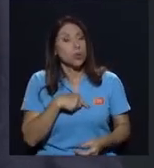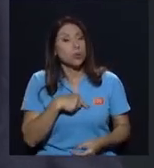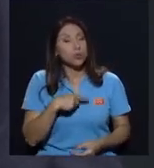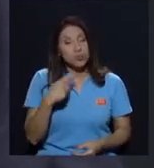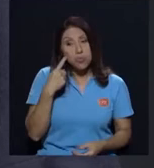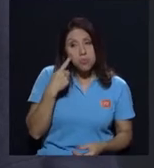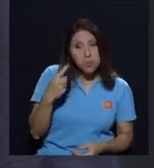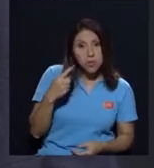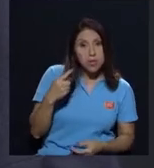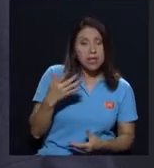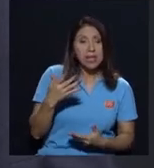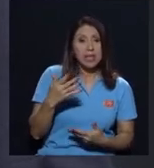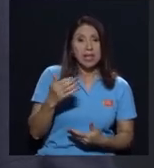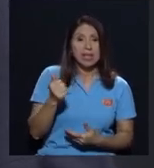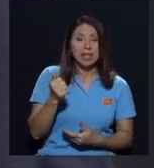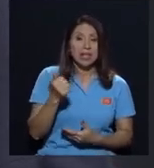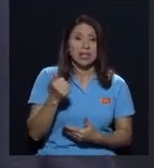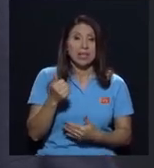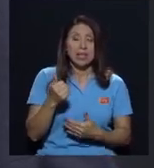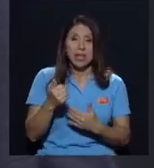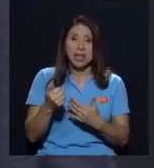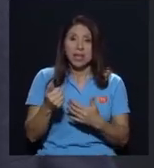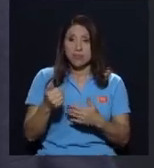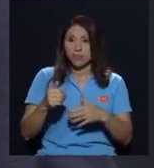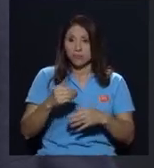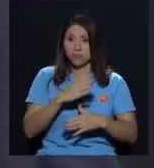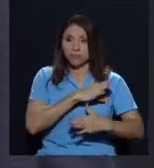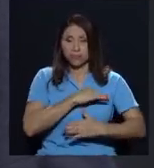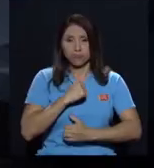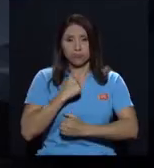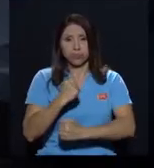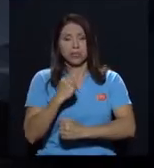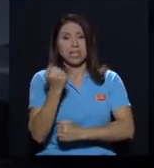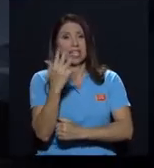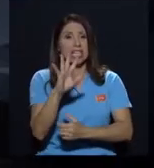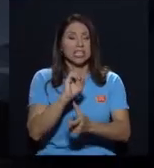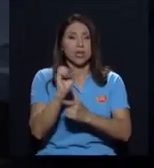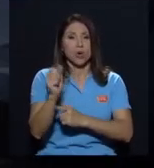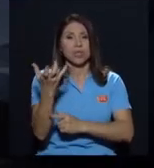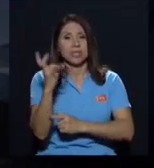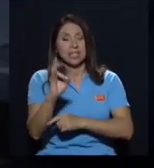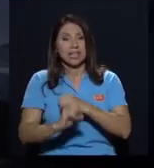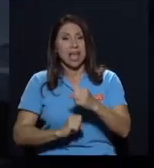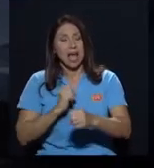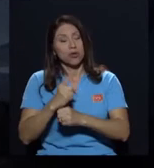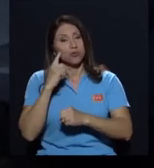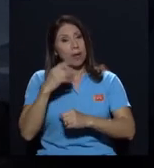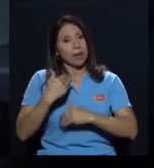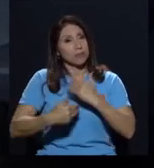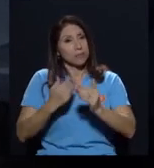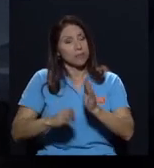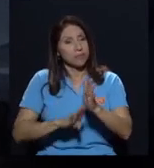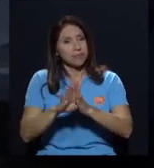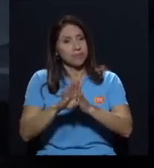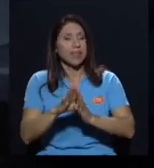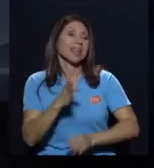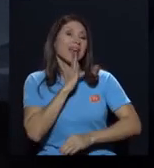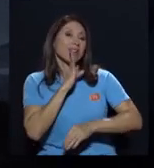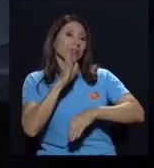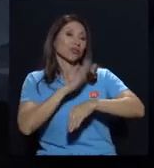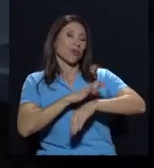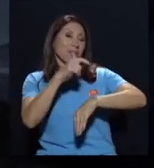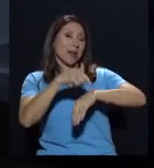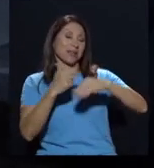años para lograr ciertos avances en la desgravación arancelaria y hablando del plazo de gardel de este programa lamentablemente se nos